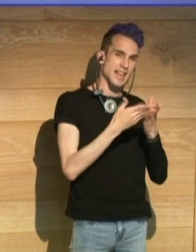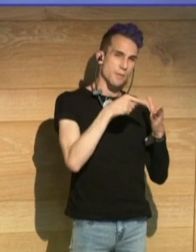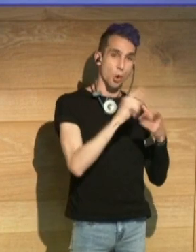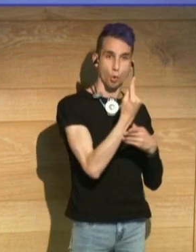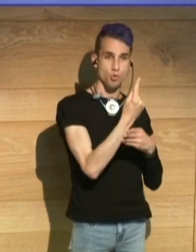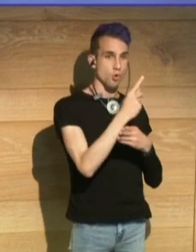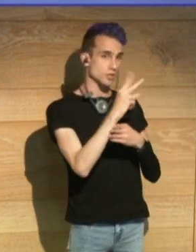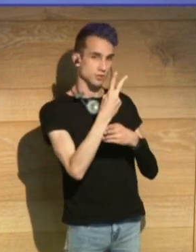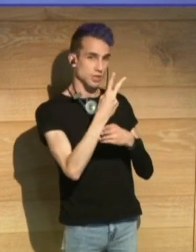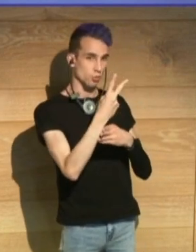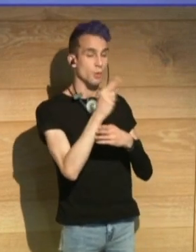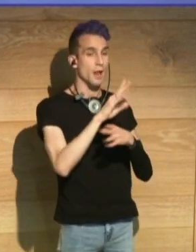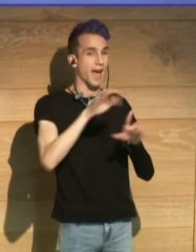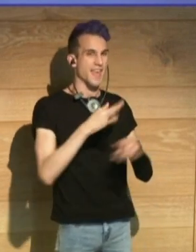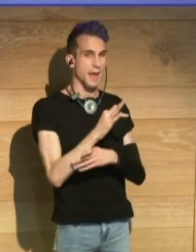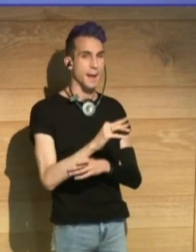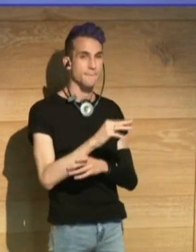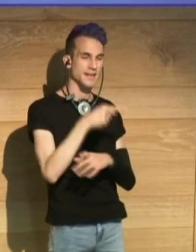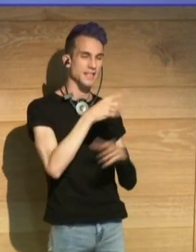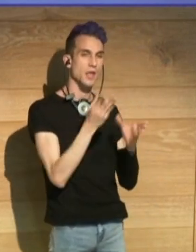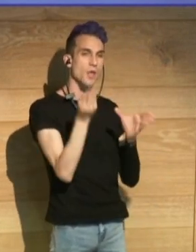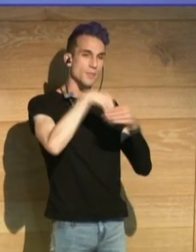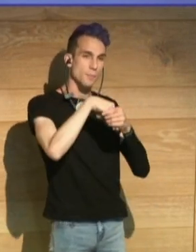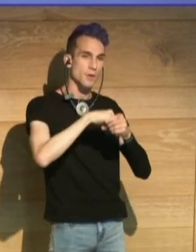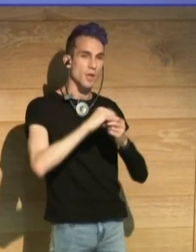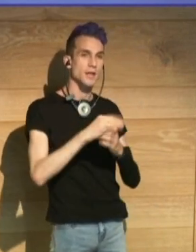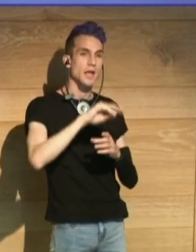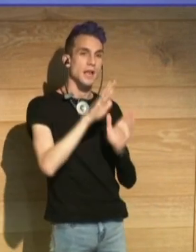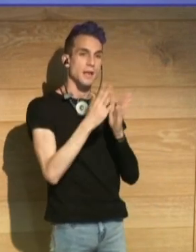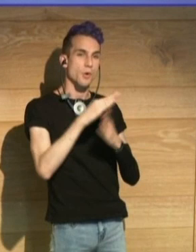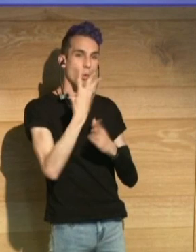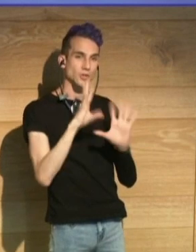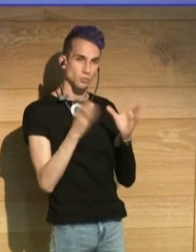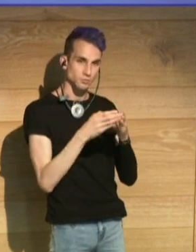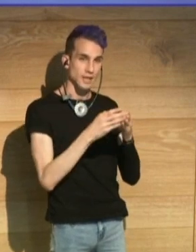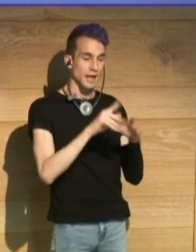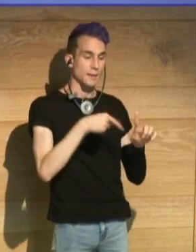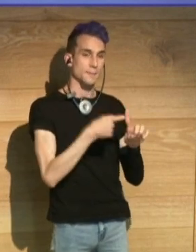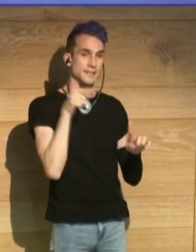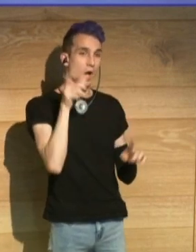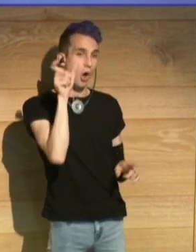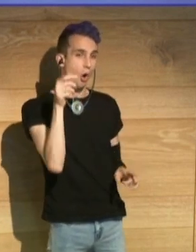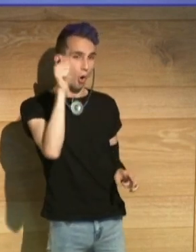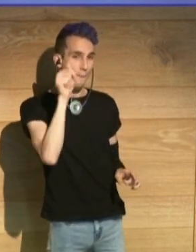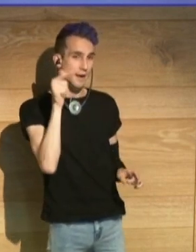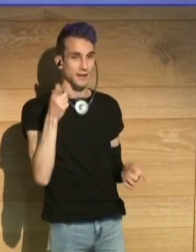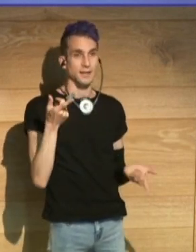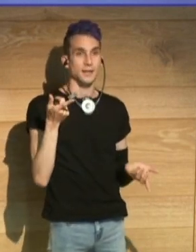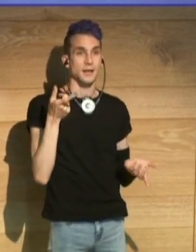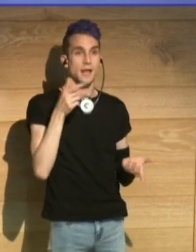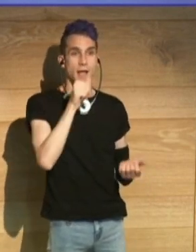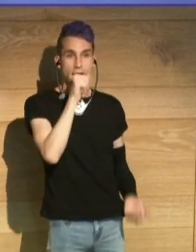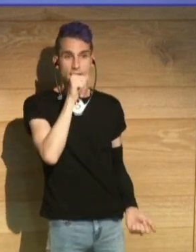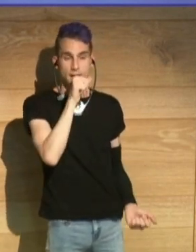escritor Antonio Scurati, con el que estamos conversando, de este libro que ha sido un fenómeno. Él mismo lo decía ahora, que se ha